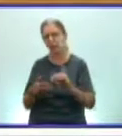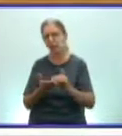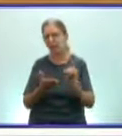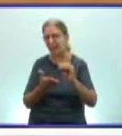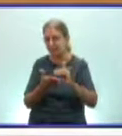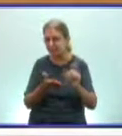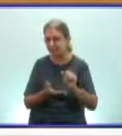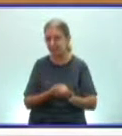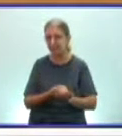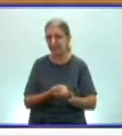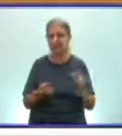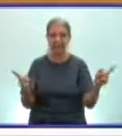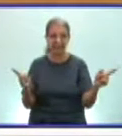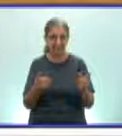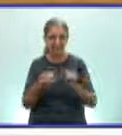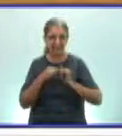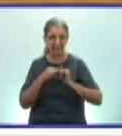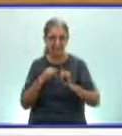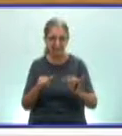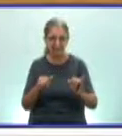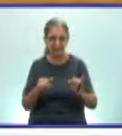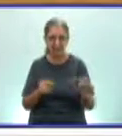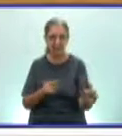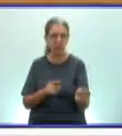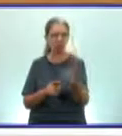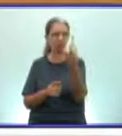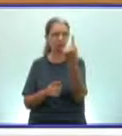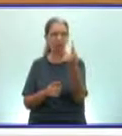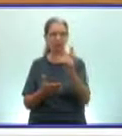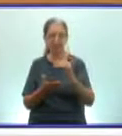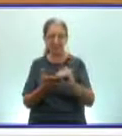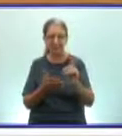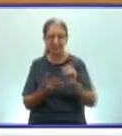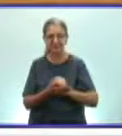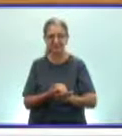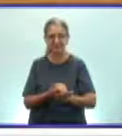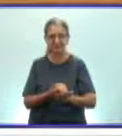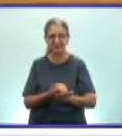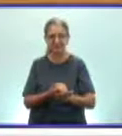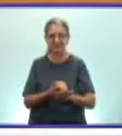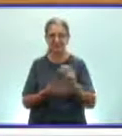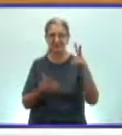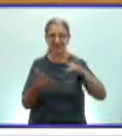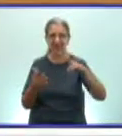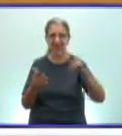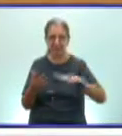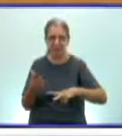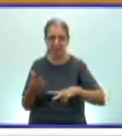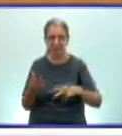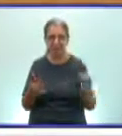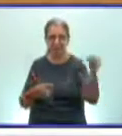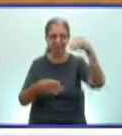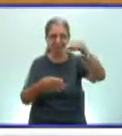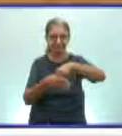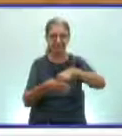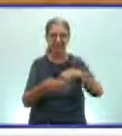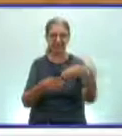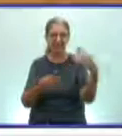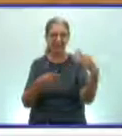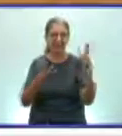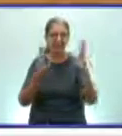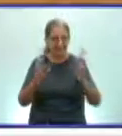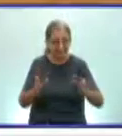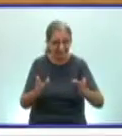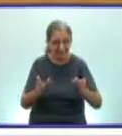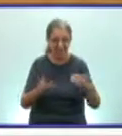datos. Resumen información en un solo dato. Y es un valor que se ubica en la parte central